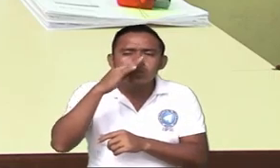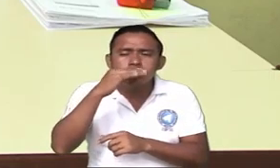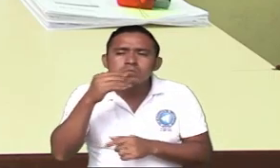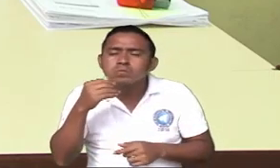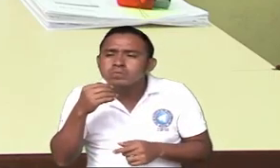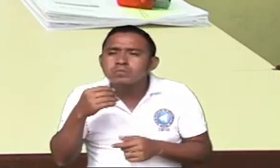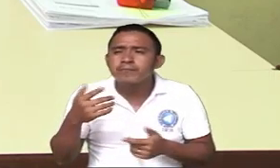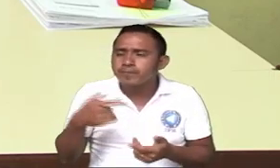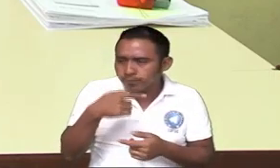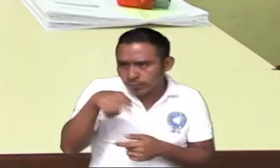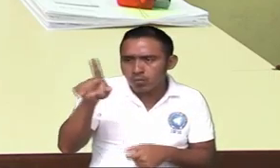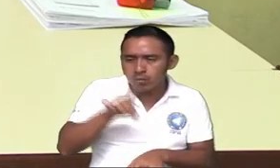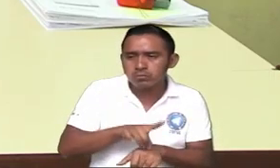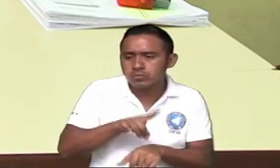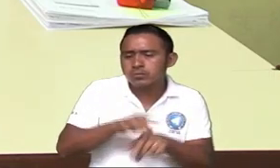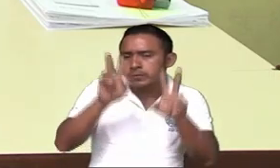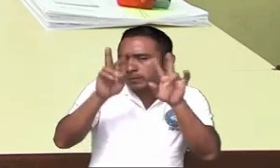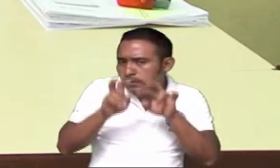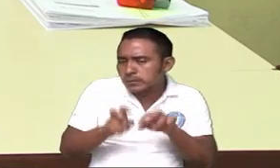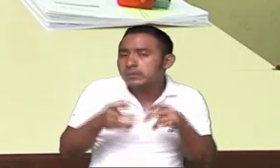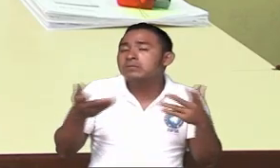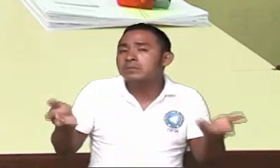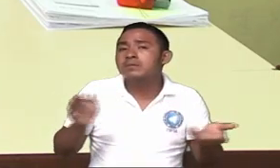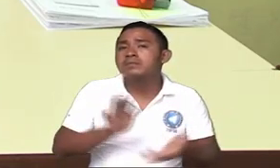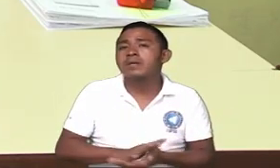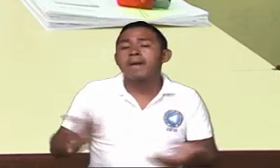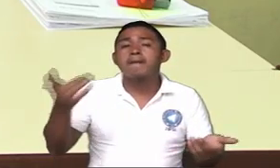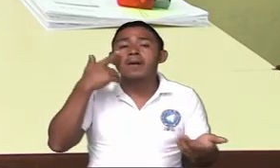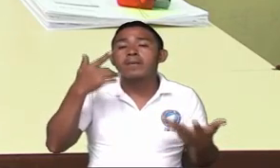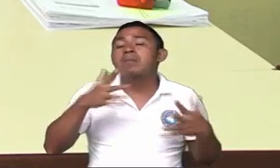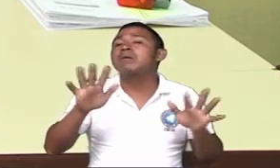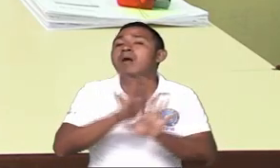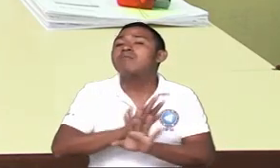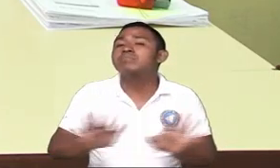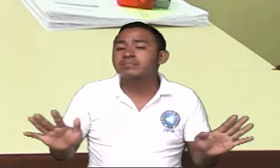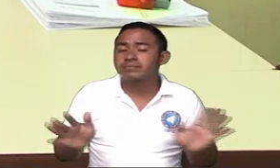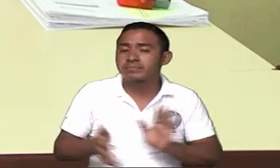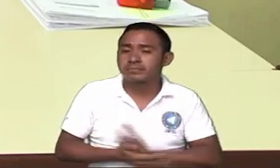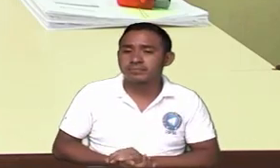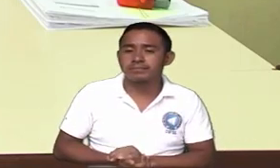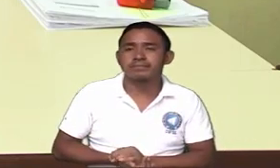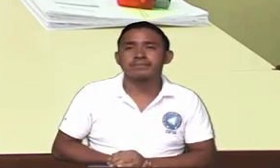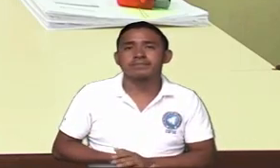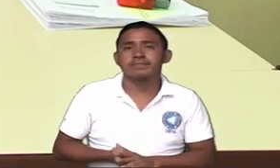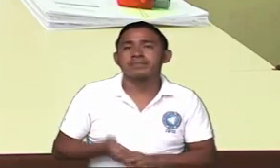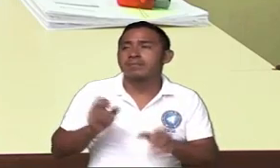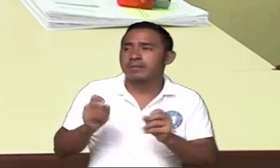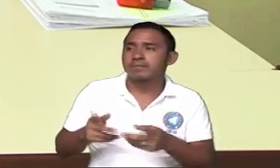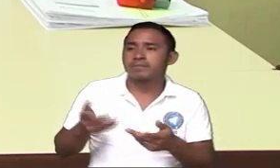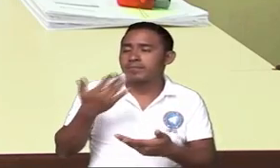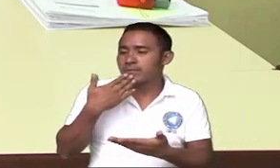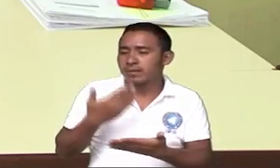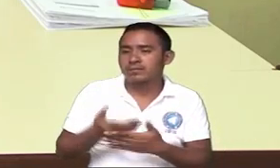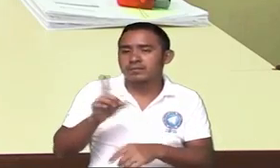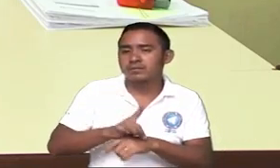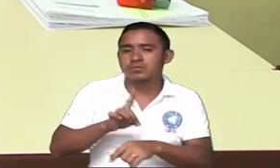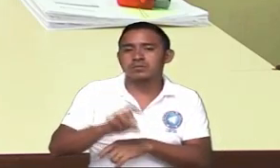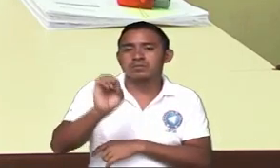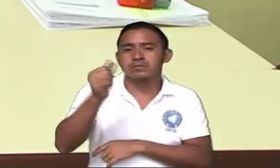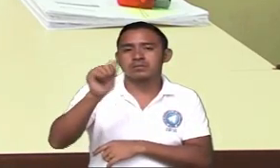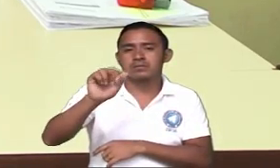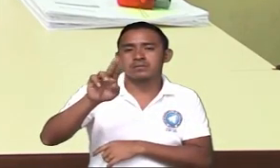porque no vas al médico, pues, para ver qué te revise y a ver qué cosa es y así darte medicamento. Ok. Doctor Saúl